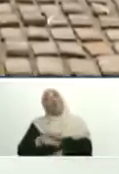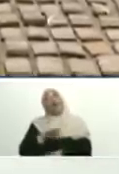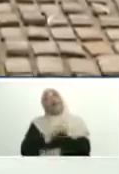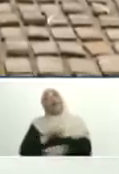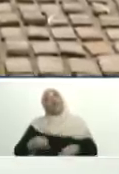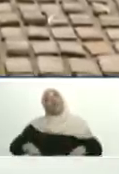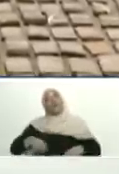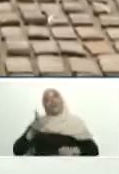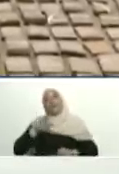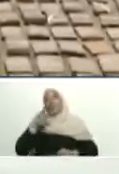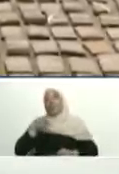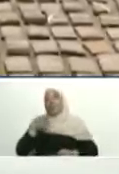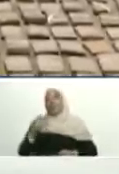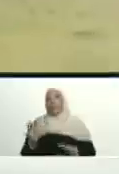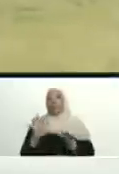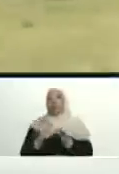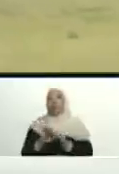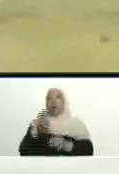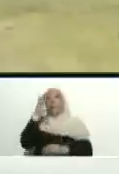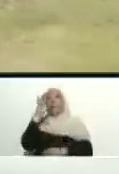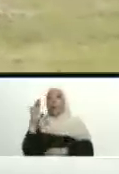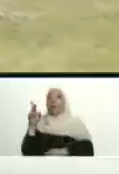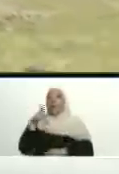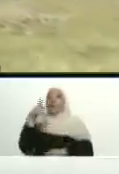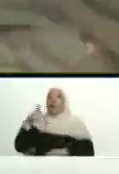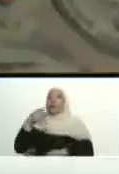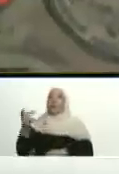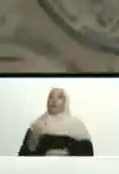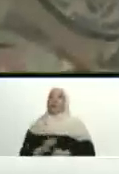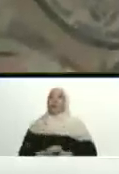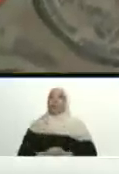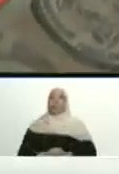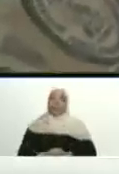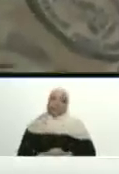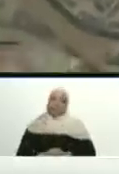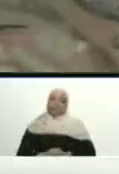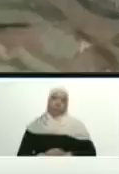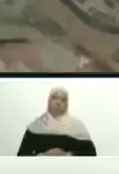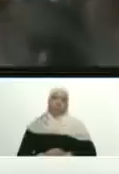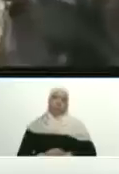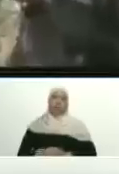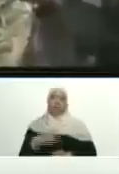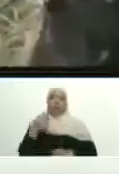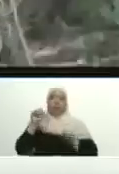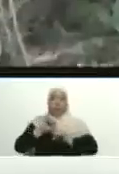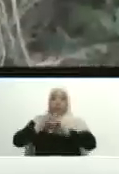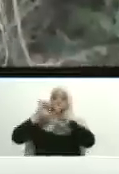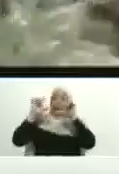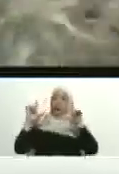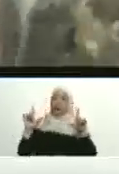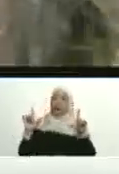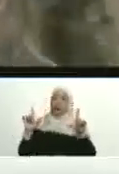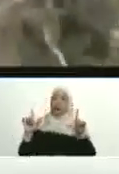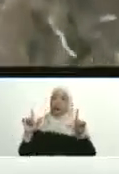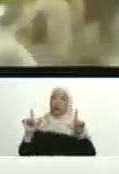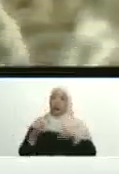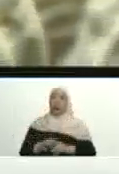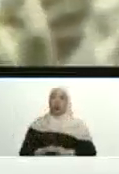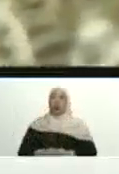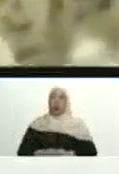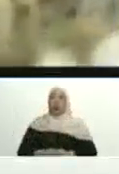fuerzas policiales, unión cívico-militar policial. El despliegue es impresionante. Yo tengo aquí,